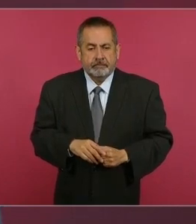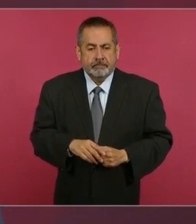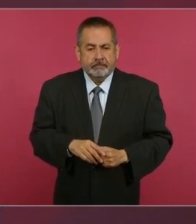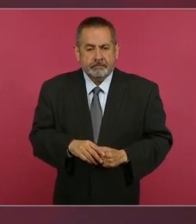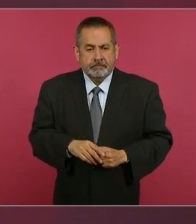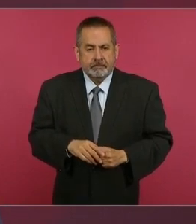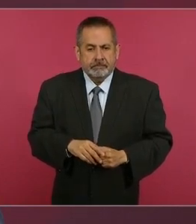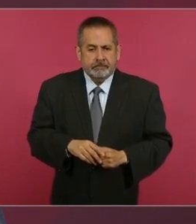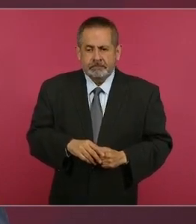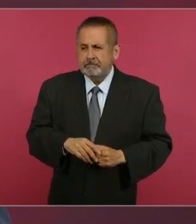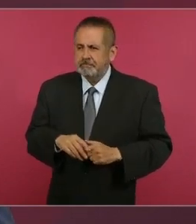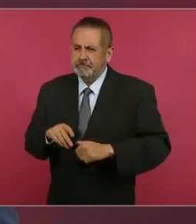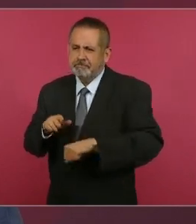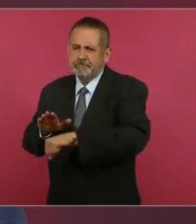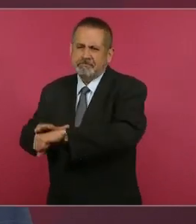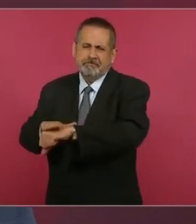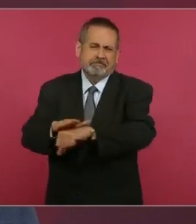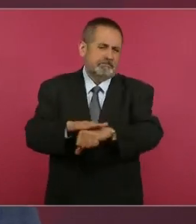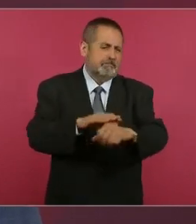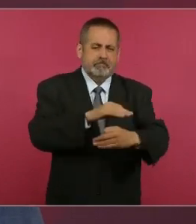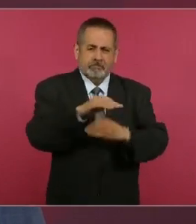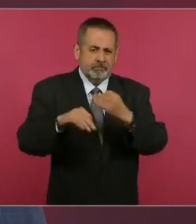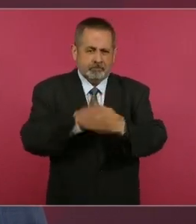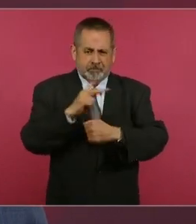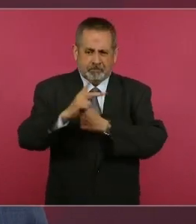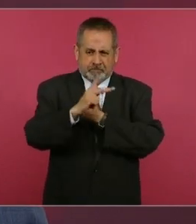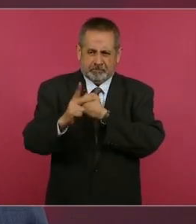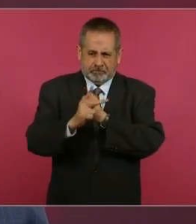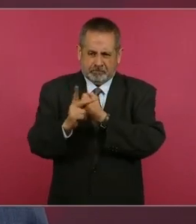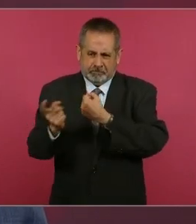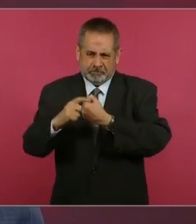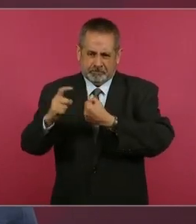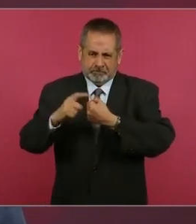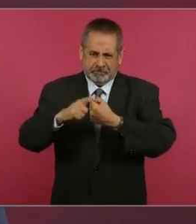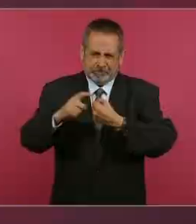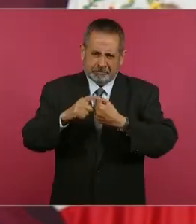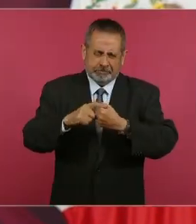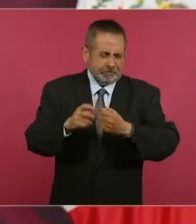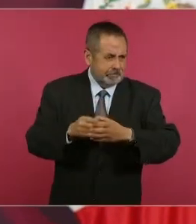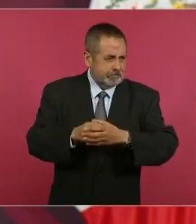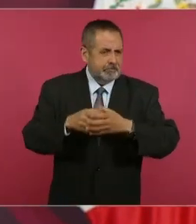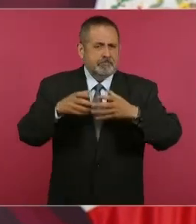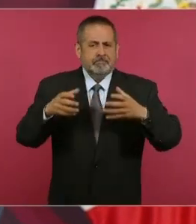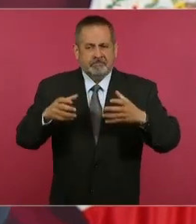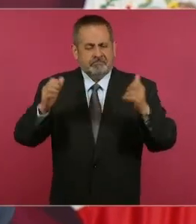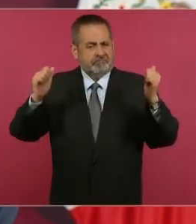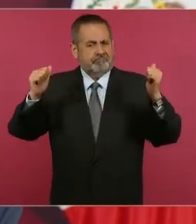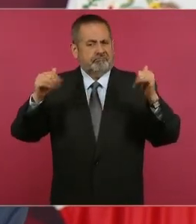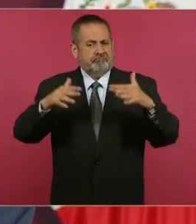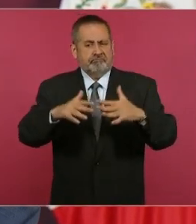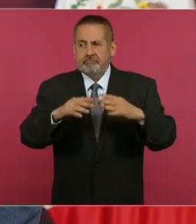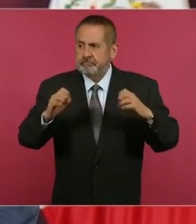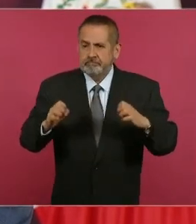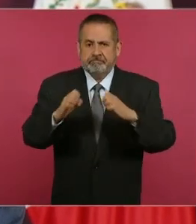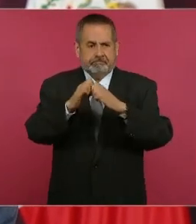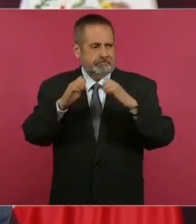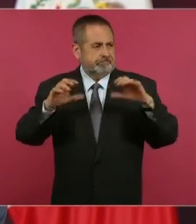llamar a todos los Estados miembros a una asamblea